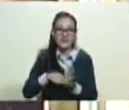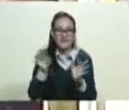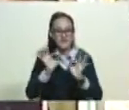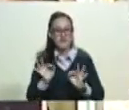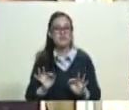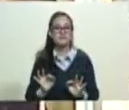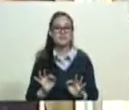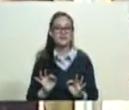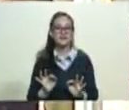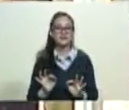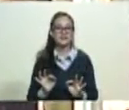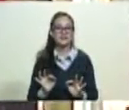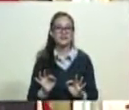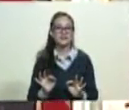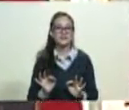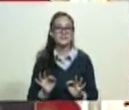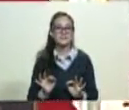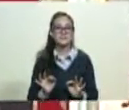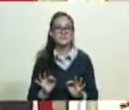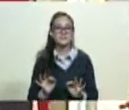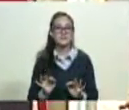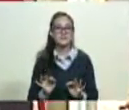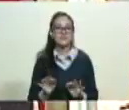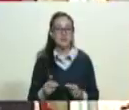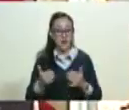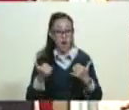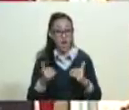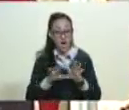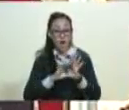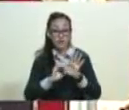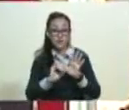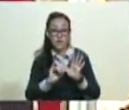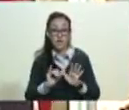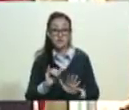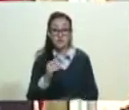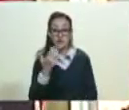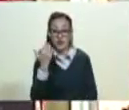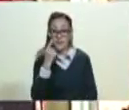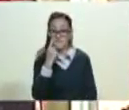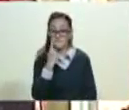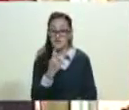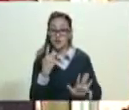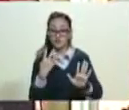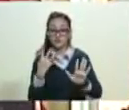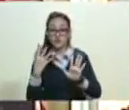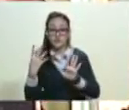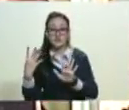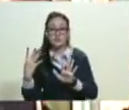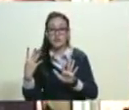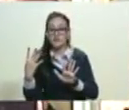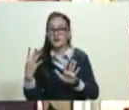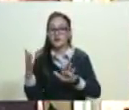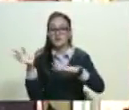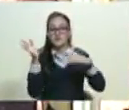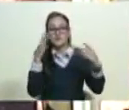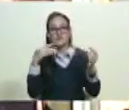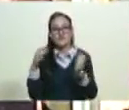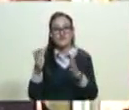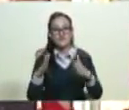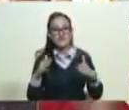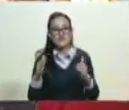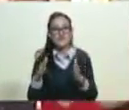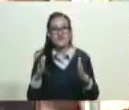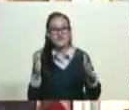modelo. Llegó entonces con esta constituyente del 99, llegaron aires nuevos para nuestra